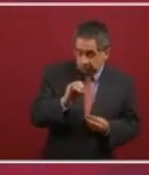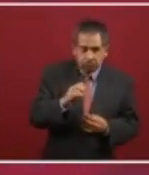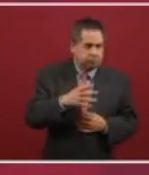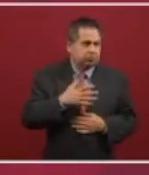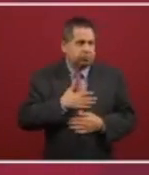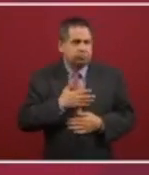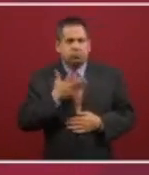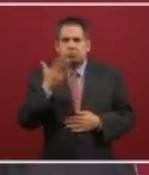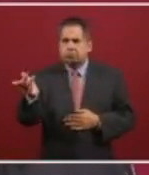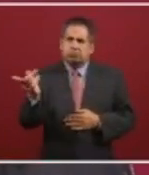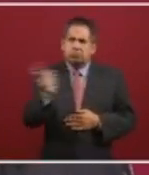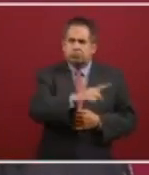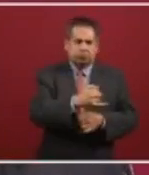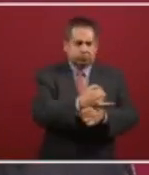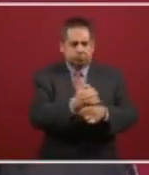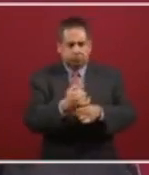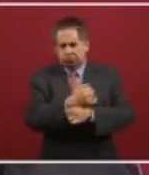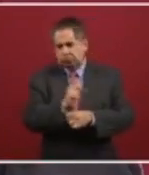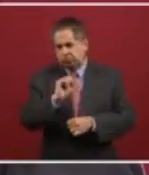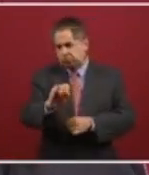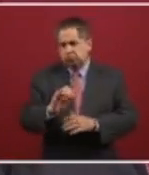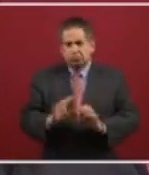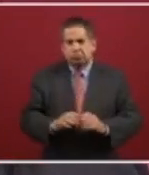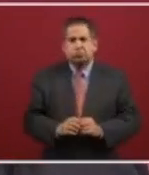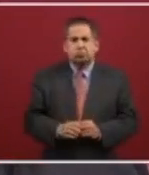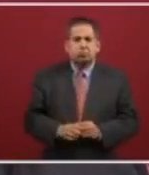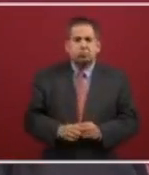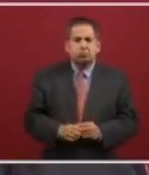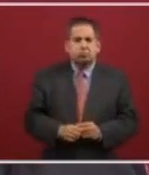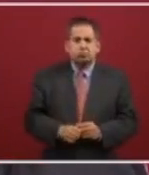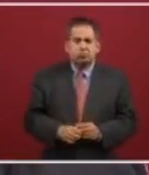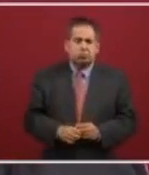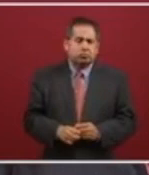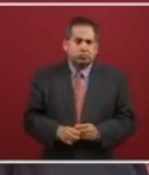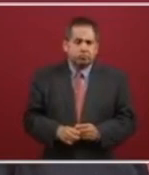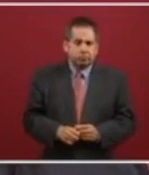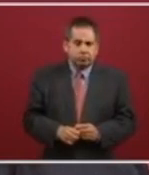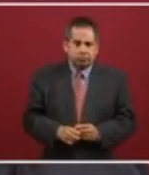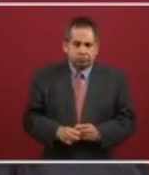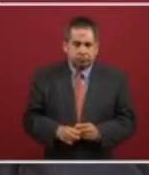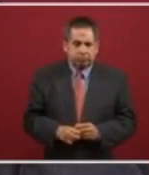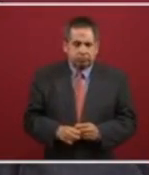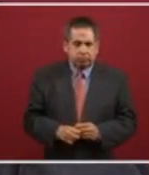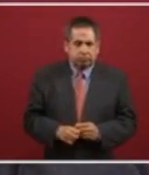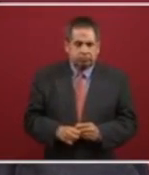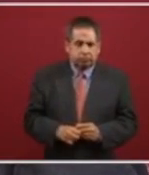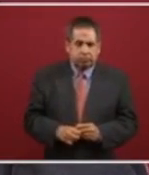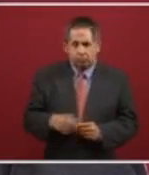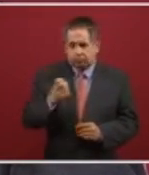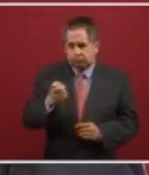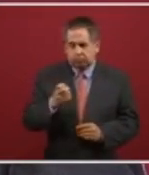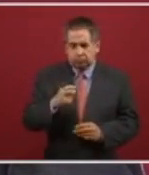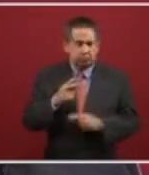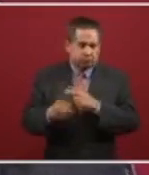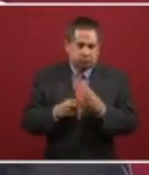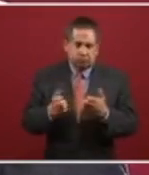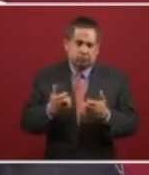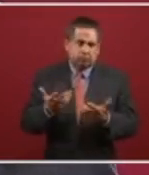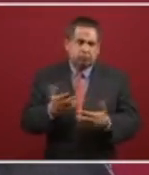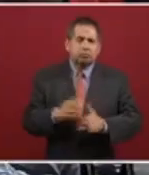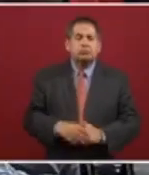solicitamos que se investigue. Eso es lo que estamos